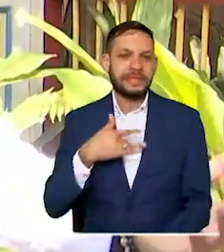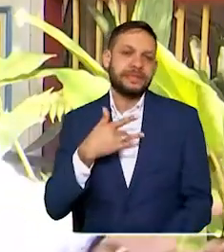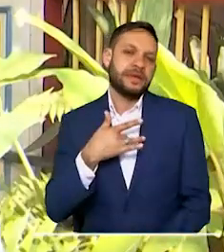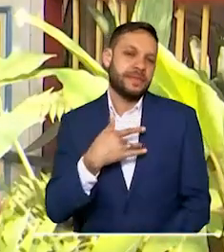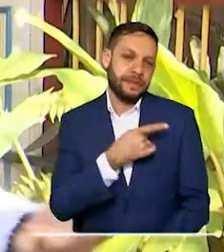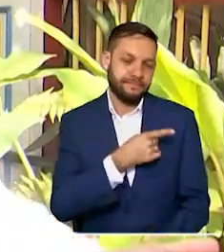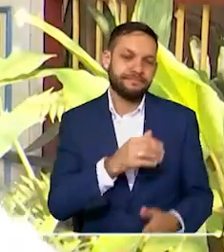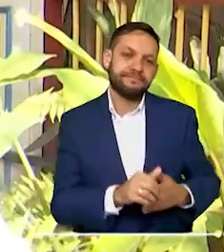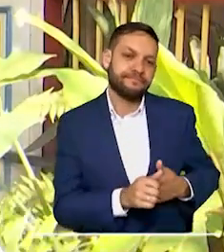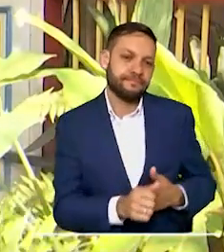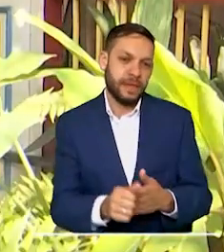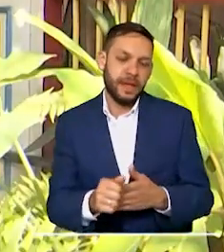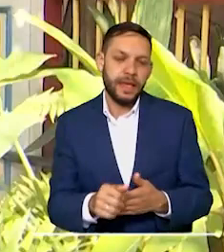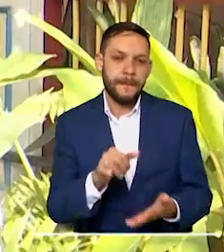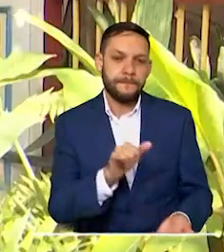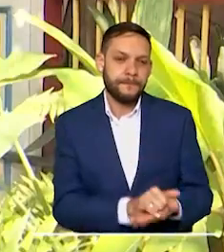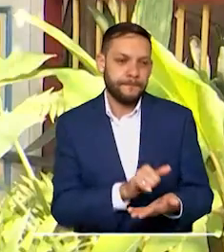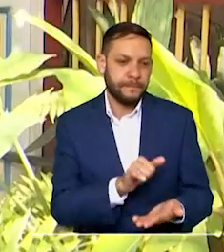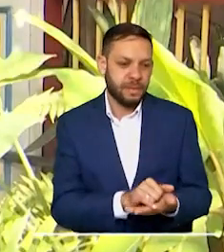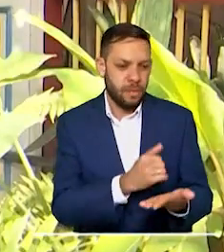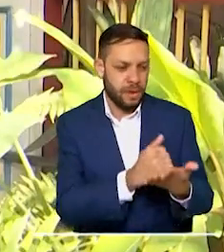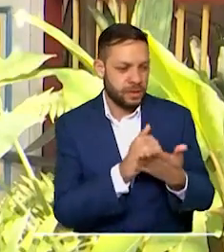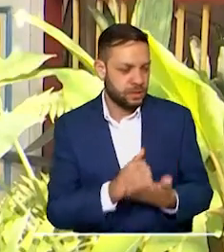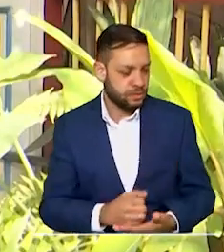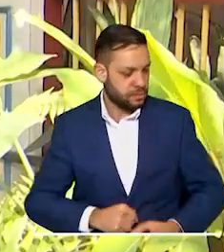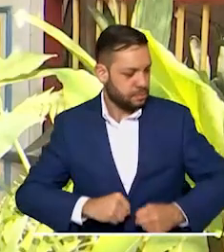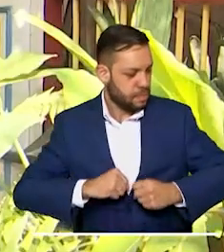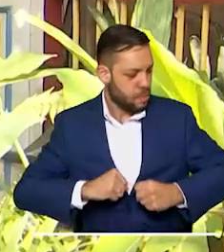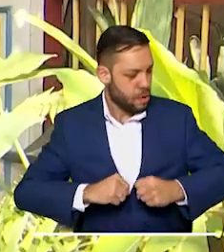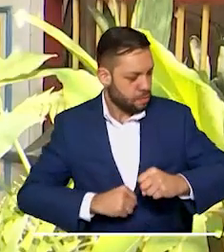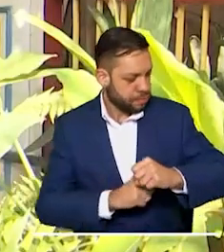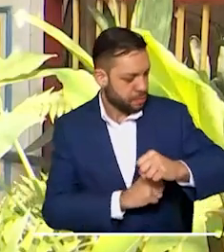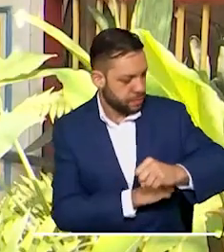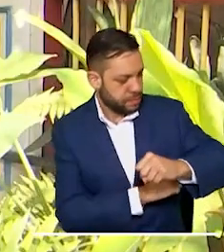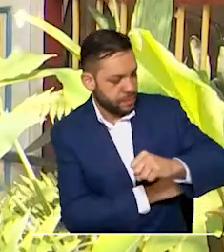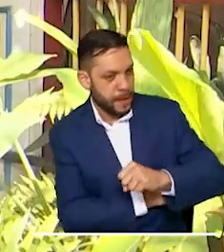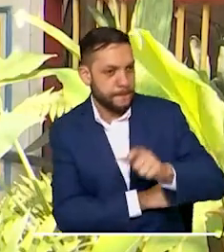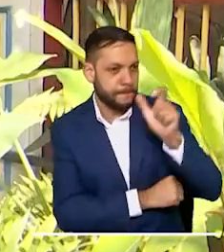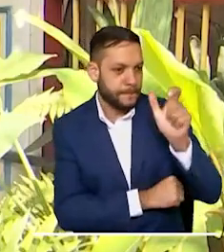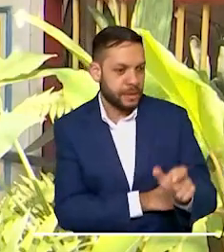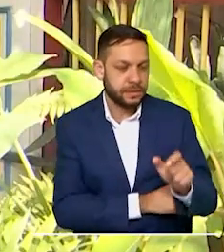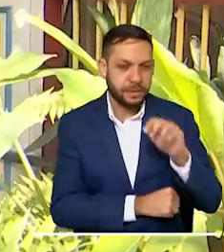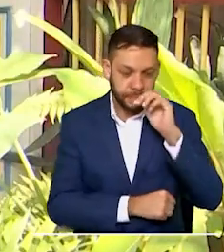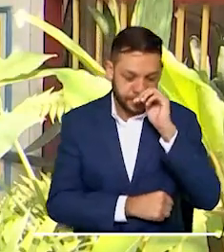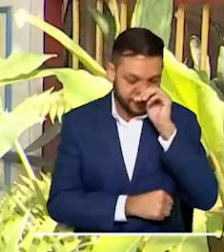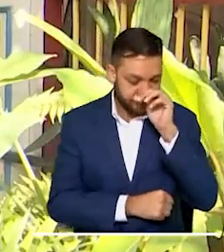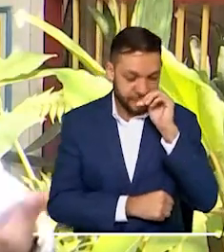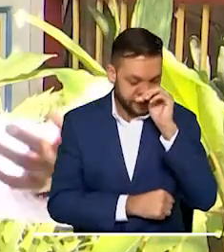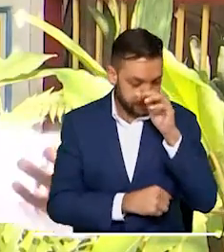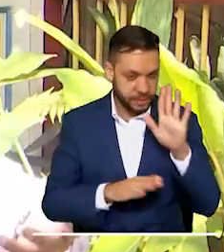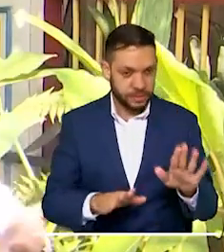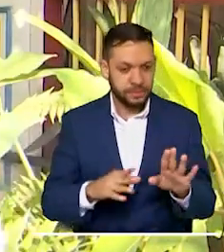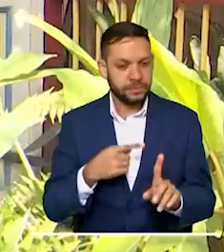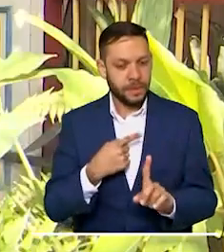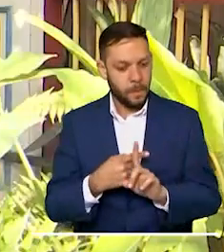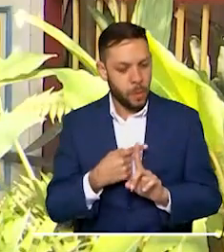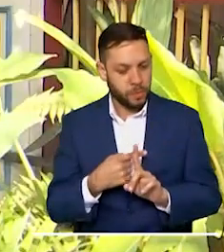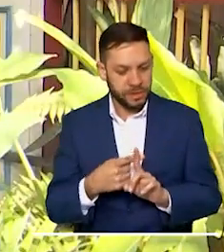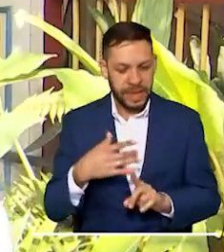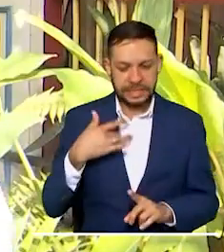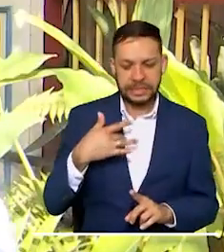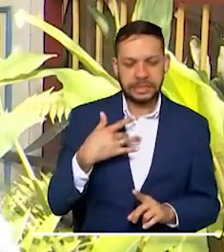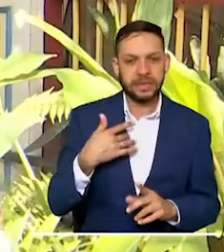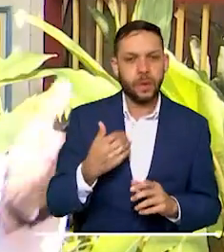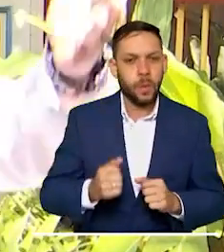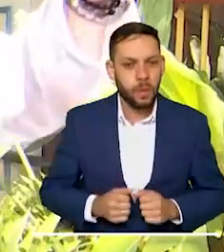en el marcador más clave para trabajar con cualquier persona y con cualquier paciente, el cómo se siente, porque por ejemplo,